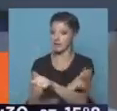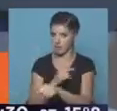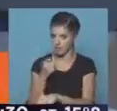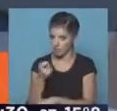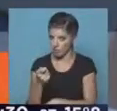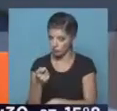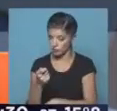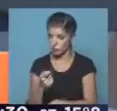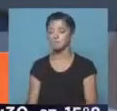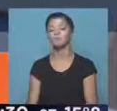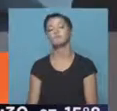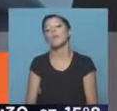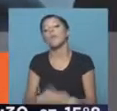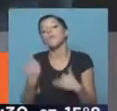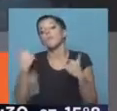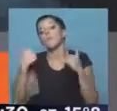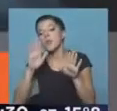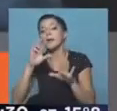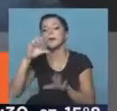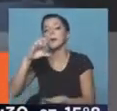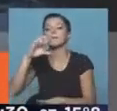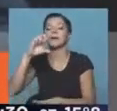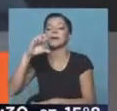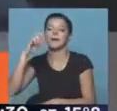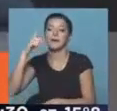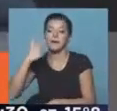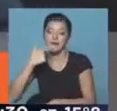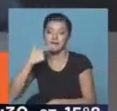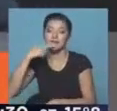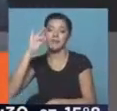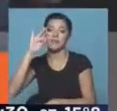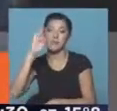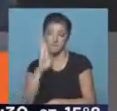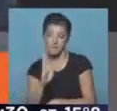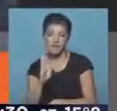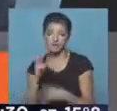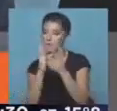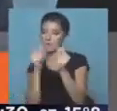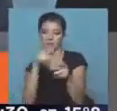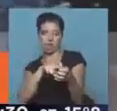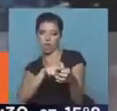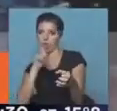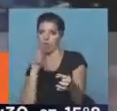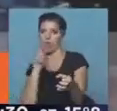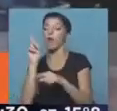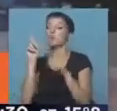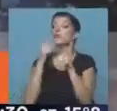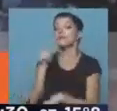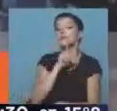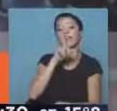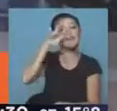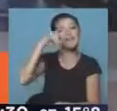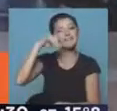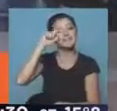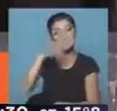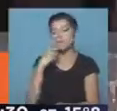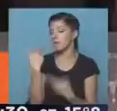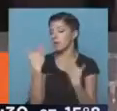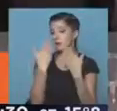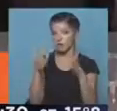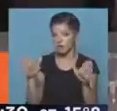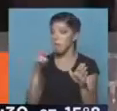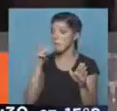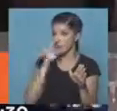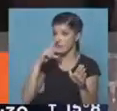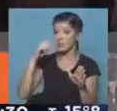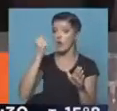PSDB, termine de salir definitivamente de la coalición de gobierno, cosa que hasta ahora no ha hecho. Algunos dicen que Temer tiene que renunciar, por ejemplo, Fernando Enrique Cardoso ha dicho que tiene que